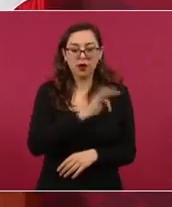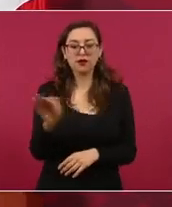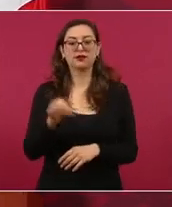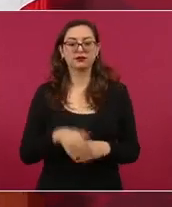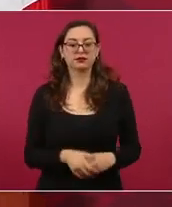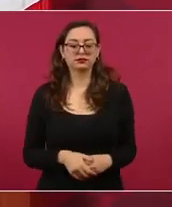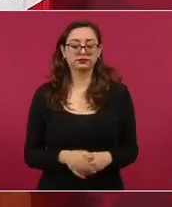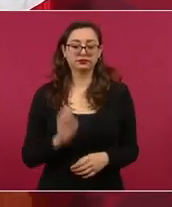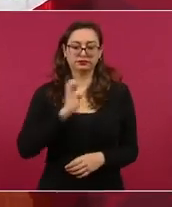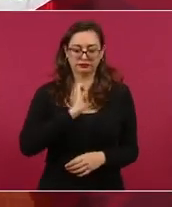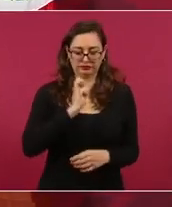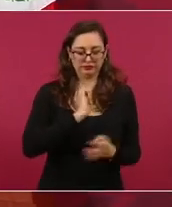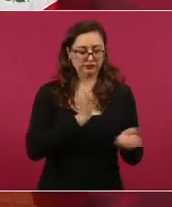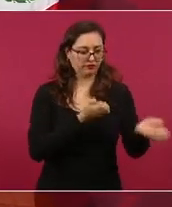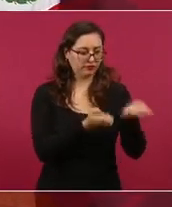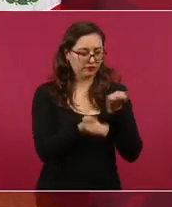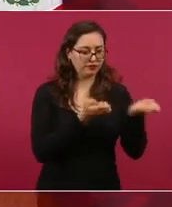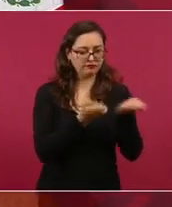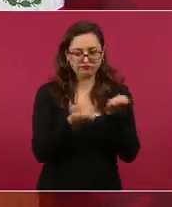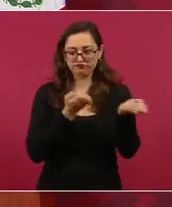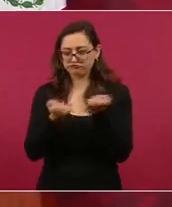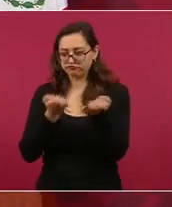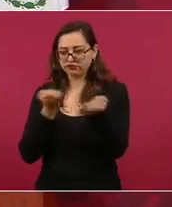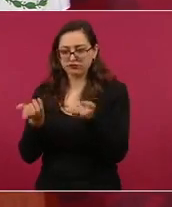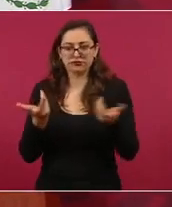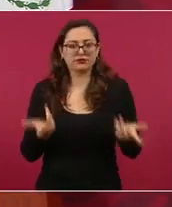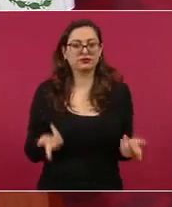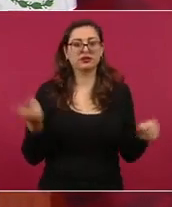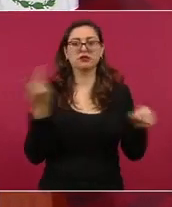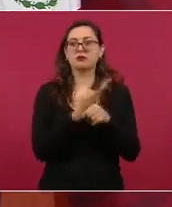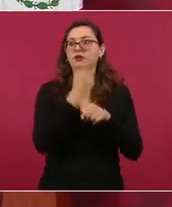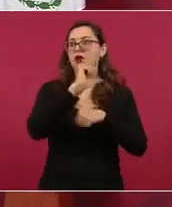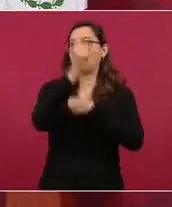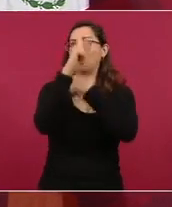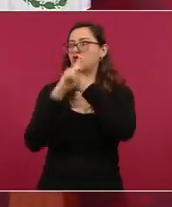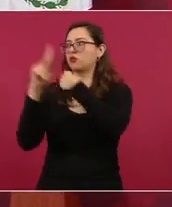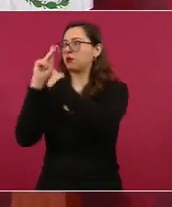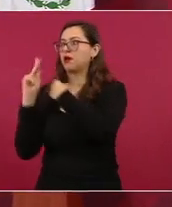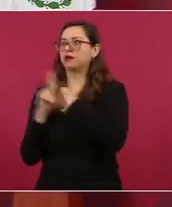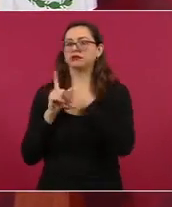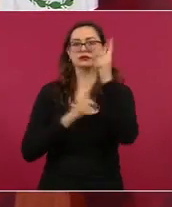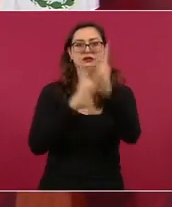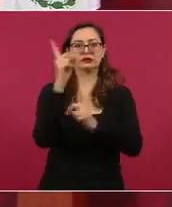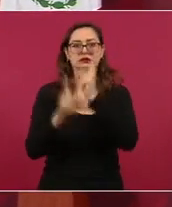los países donde hay desarrollo deportivo